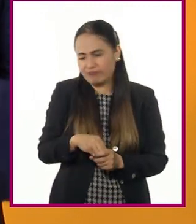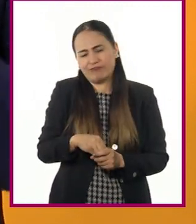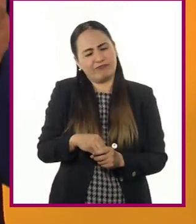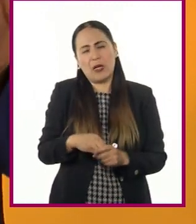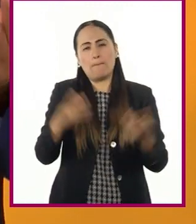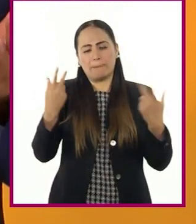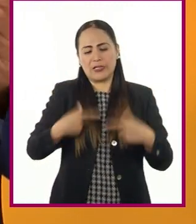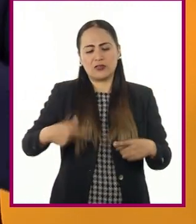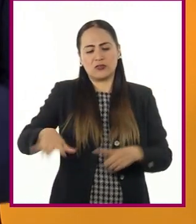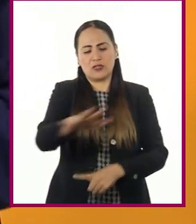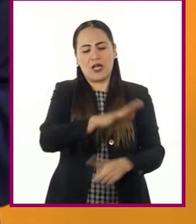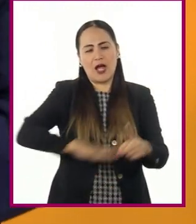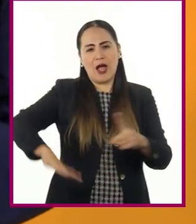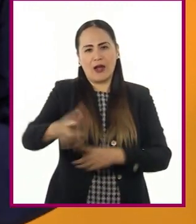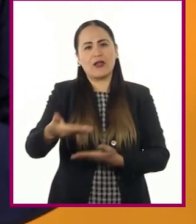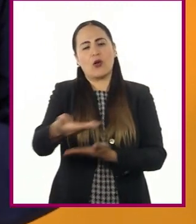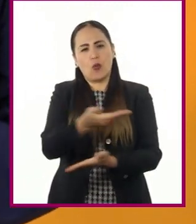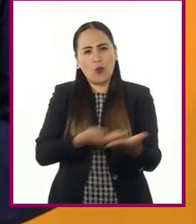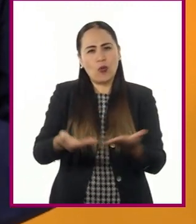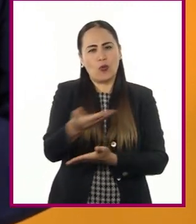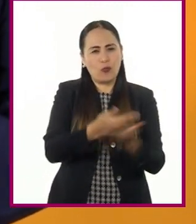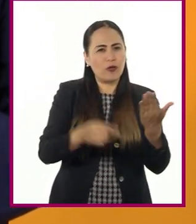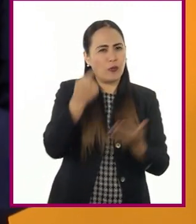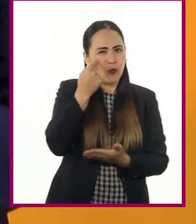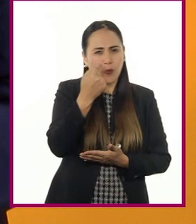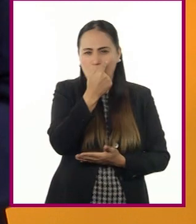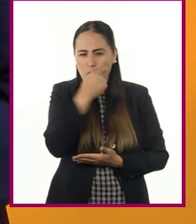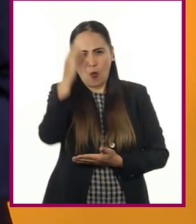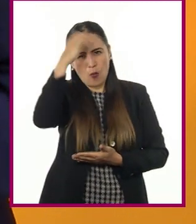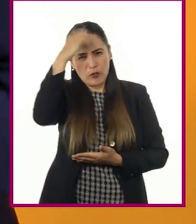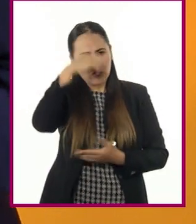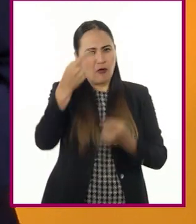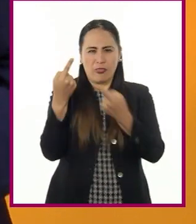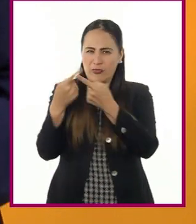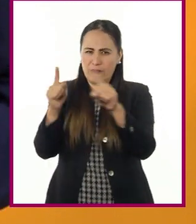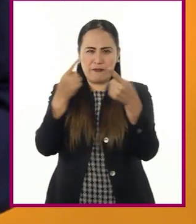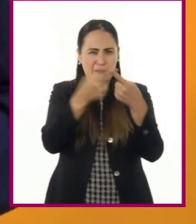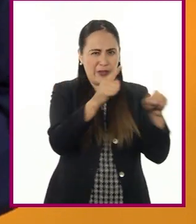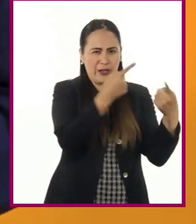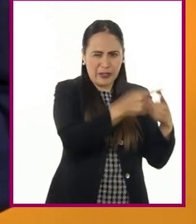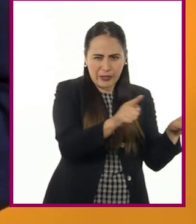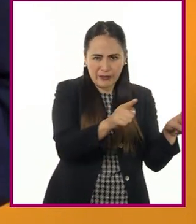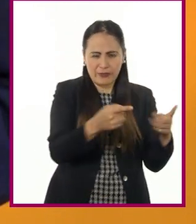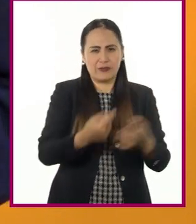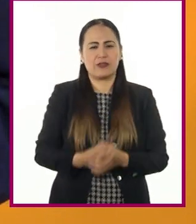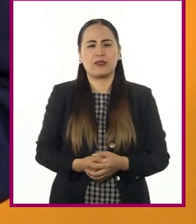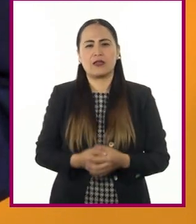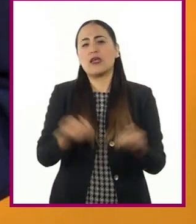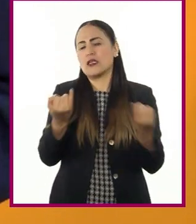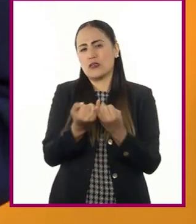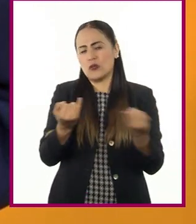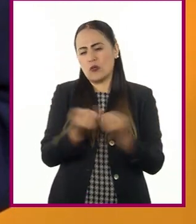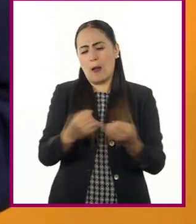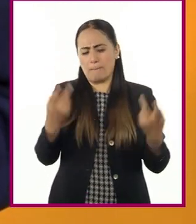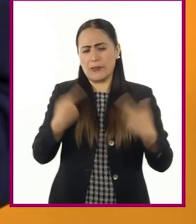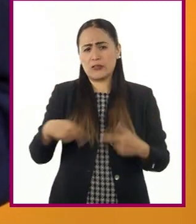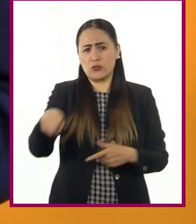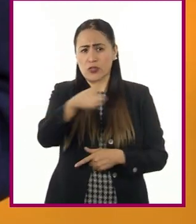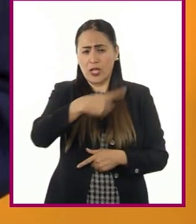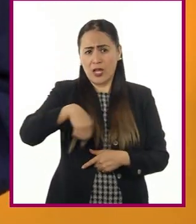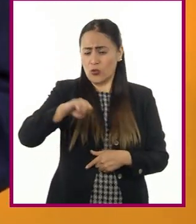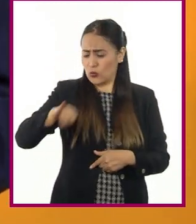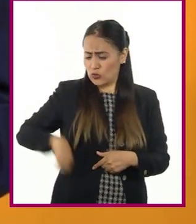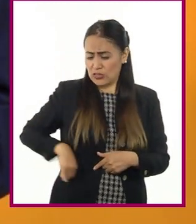la que convergen distintas formas de pensar de distintas personas con intereses y